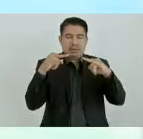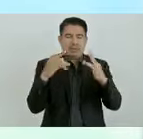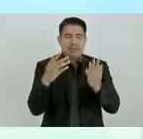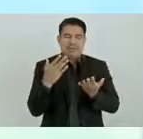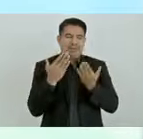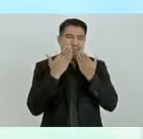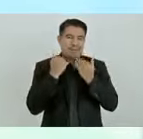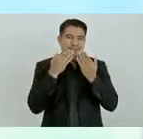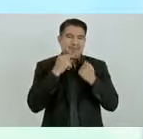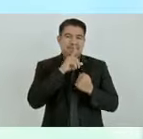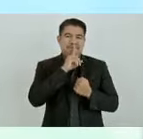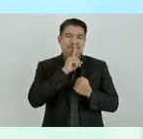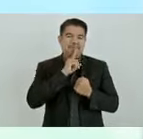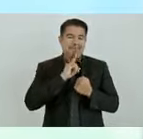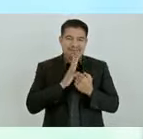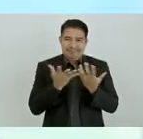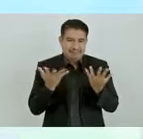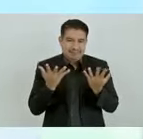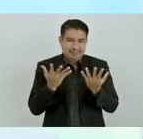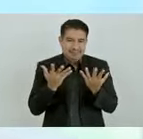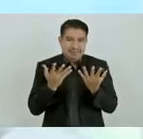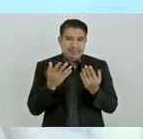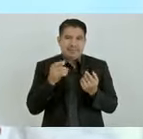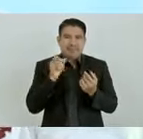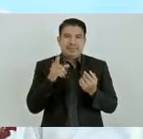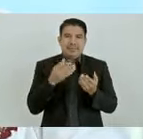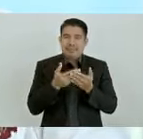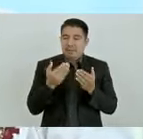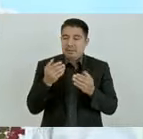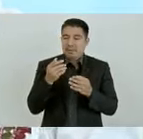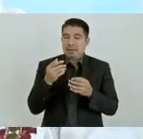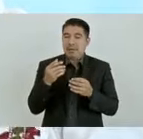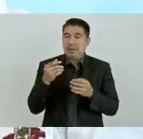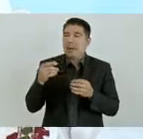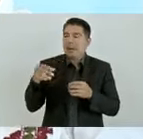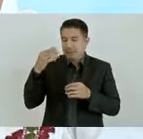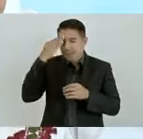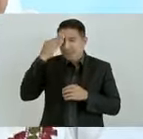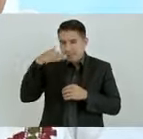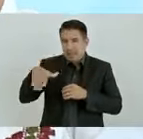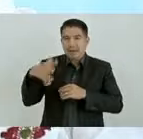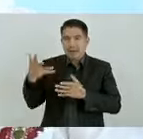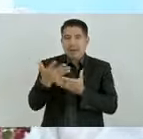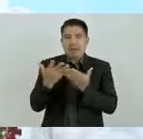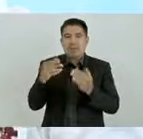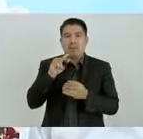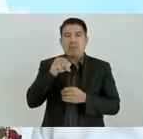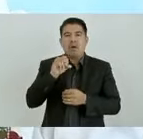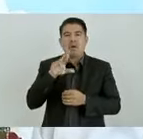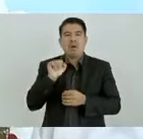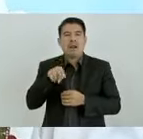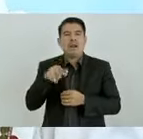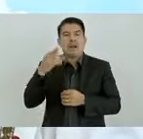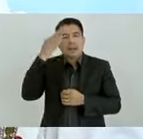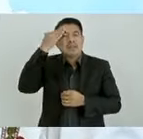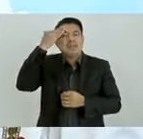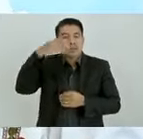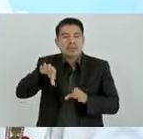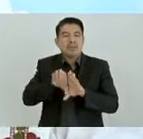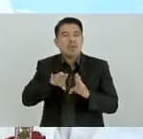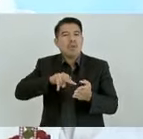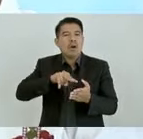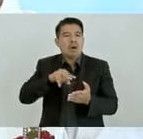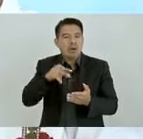mentira. Aquí el ingeniero Morán sabe de cómo